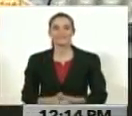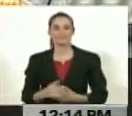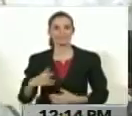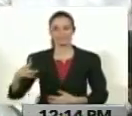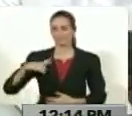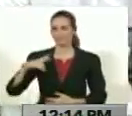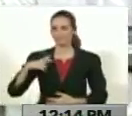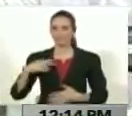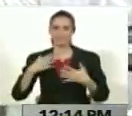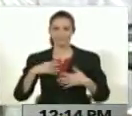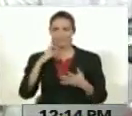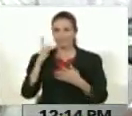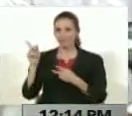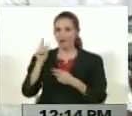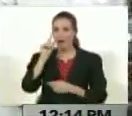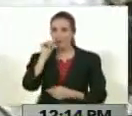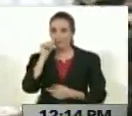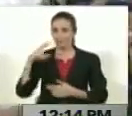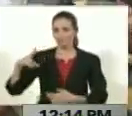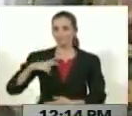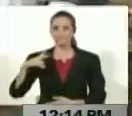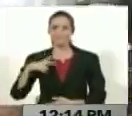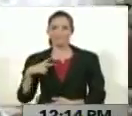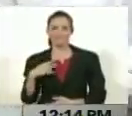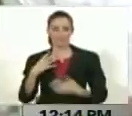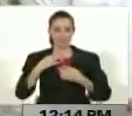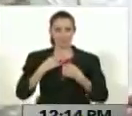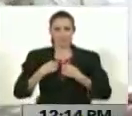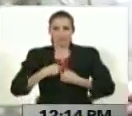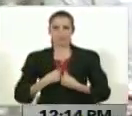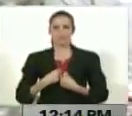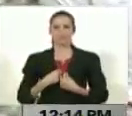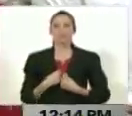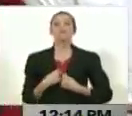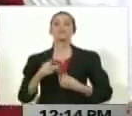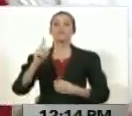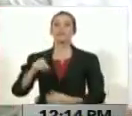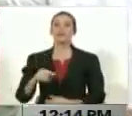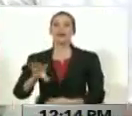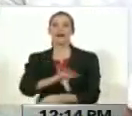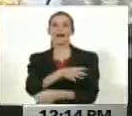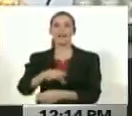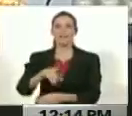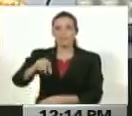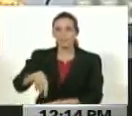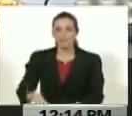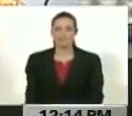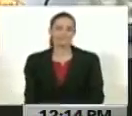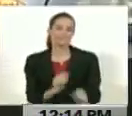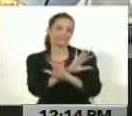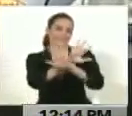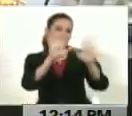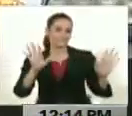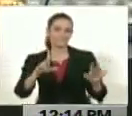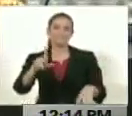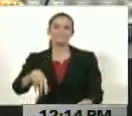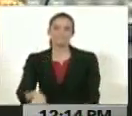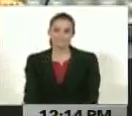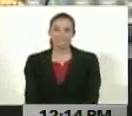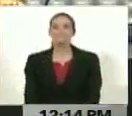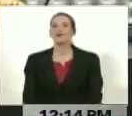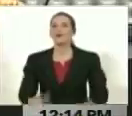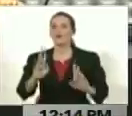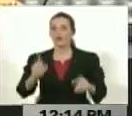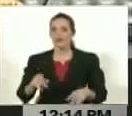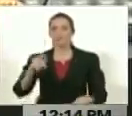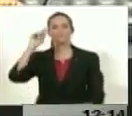elegante, ¿vale? Sí, muy elegante, viene José Amado. También nos vas a cantar, ¿verdad? Pero por supuesto. Bueno, por aquí. Ah, bueno,